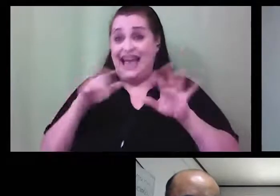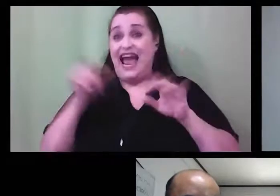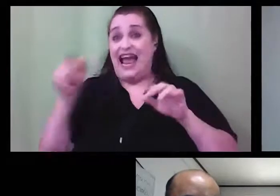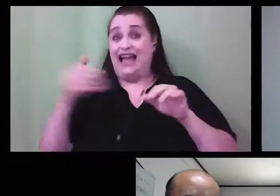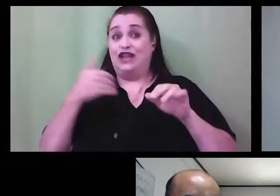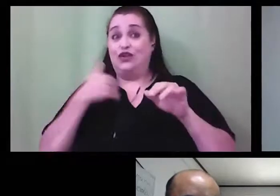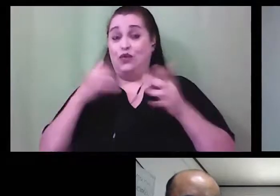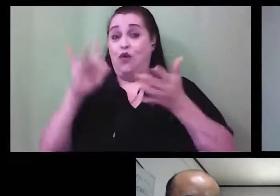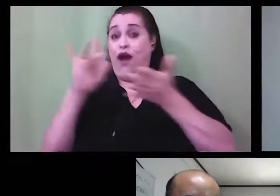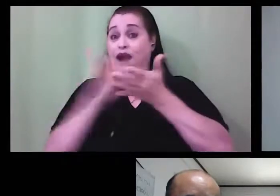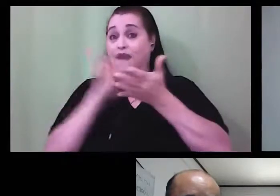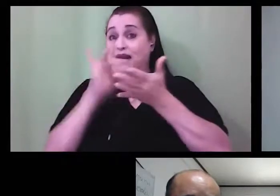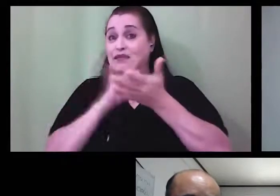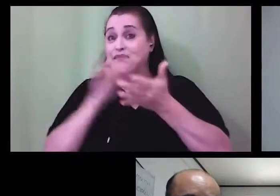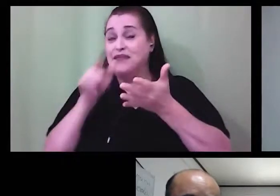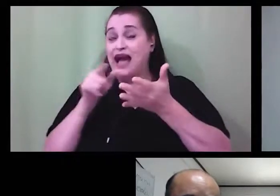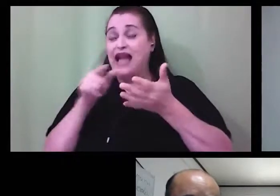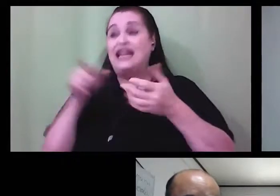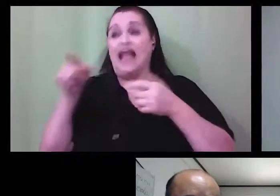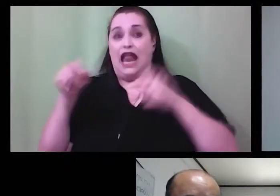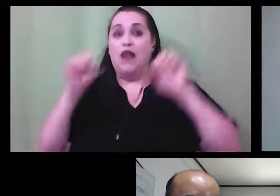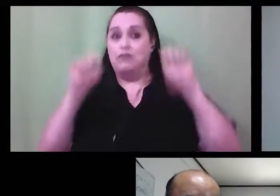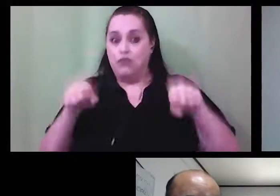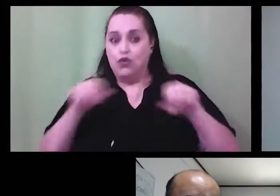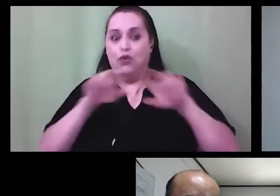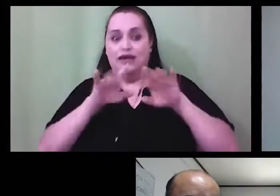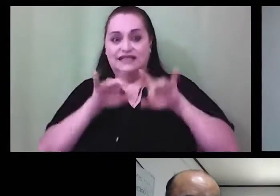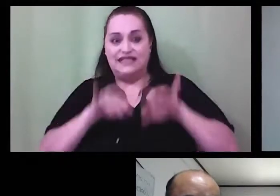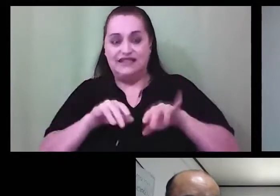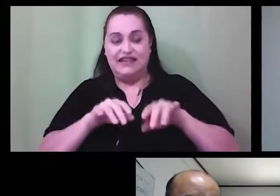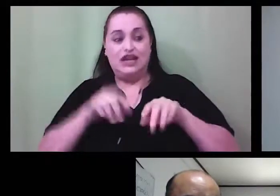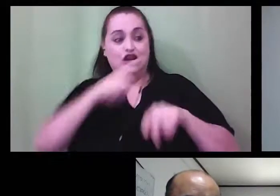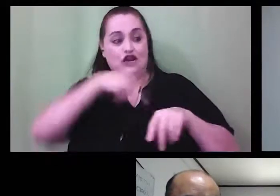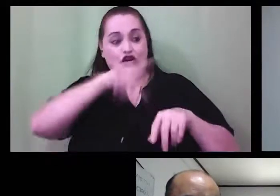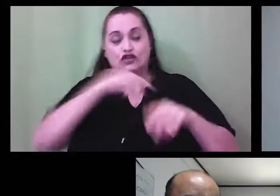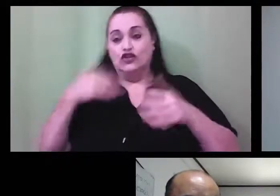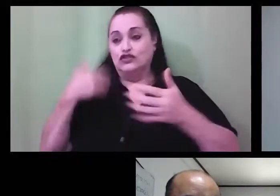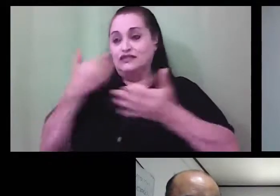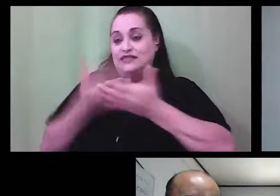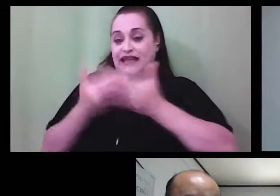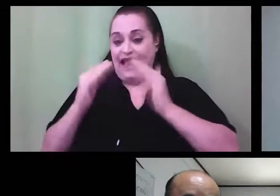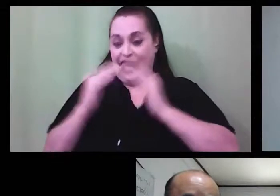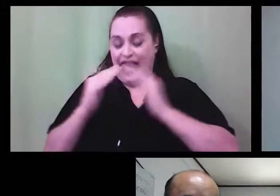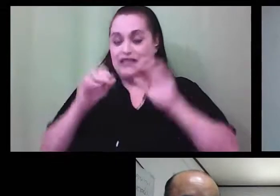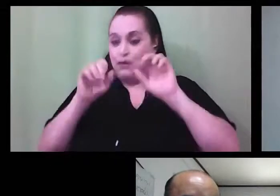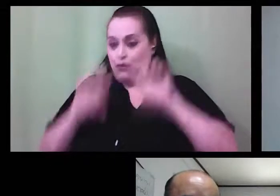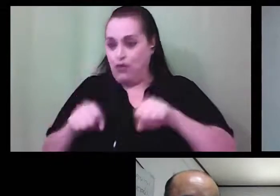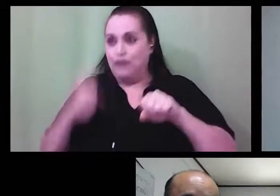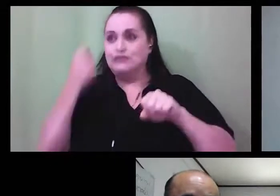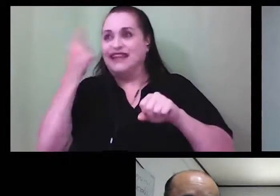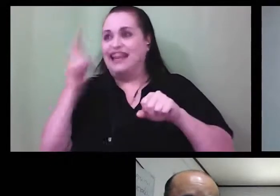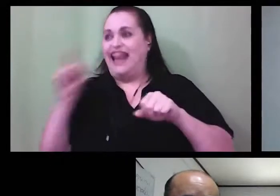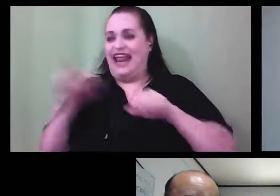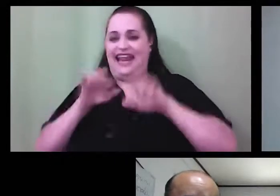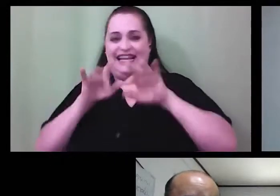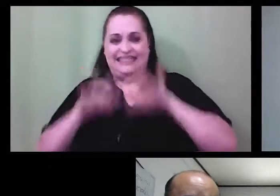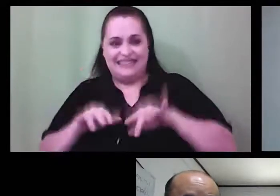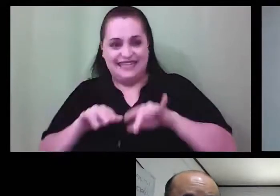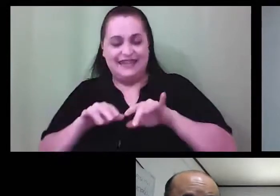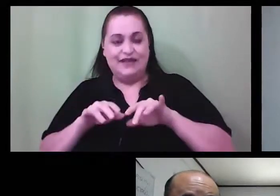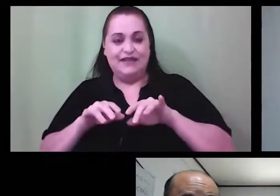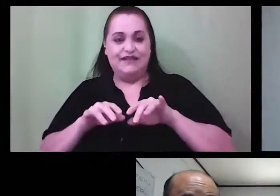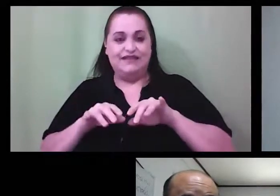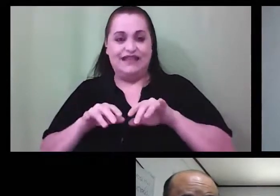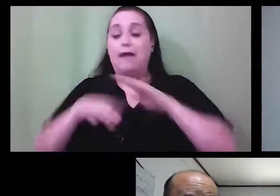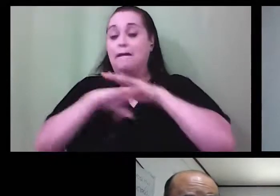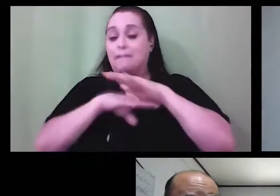iPad, que Carlos pudo escribir y nosotros ya llegábamos aquí y podíamos entender lo que él había escrito y en